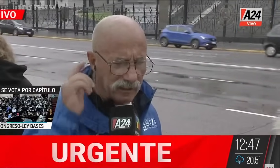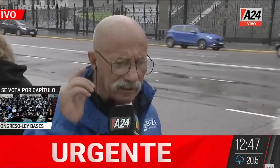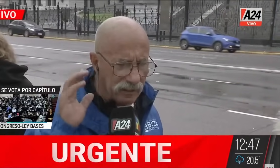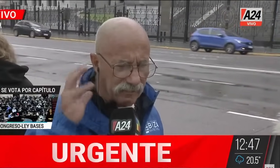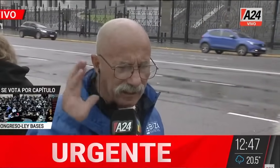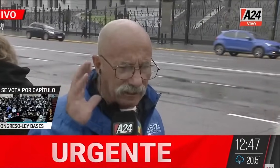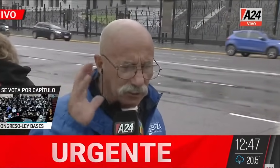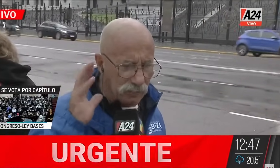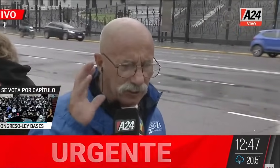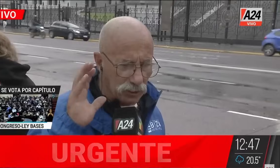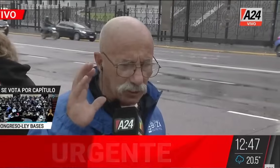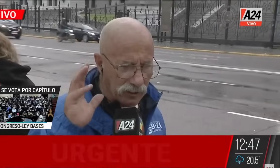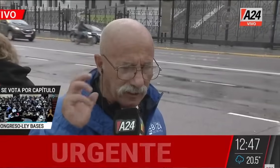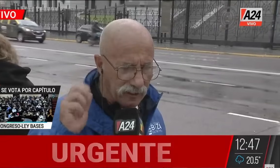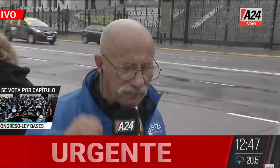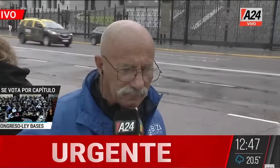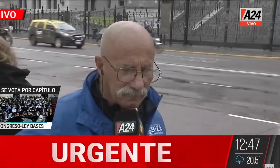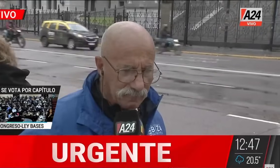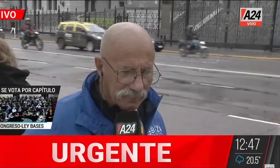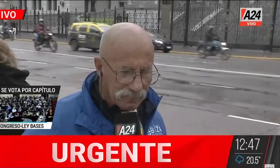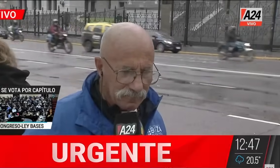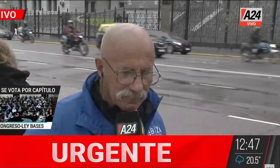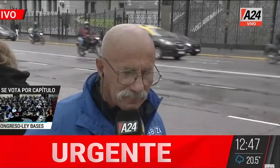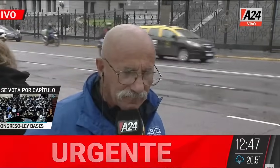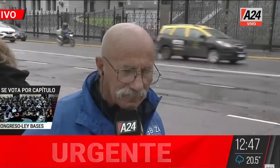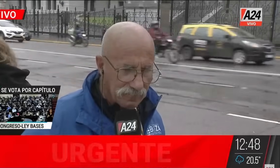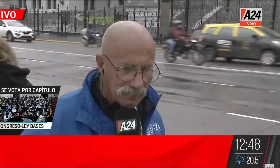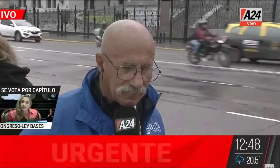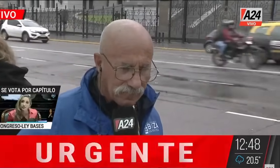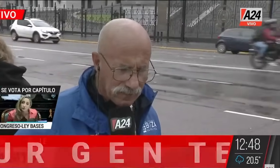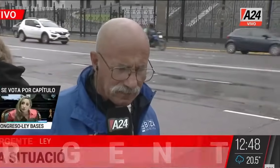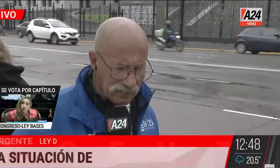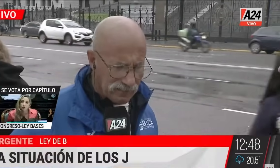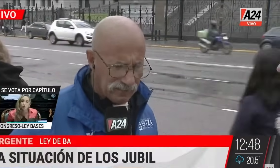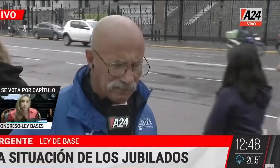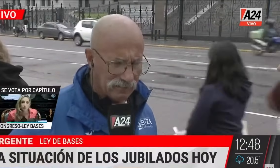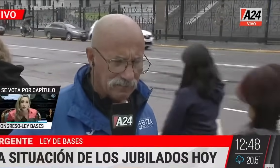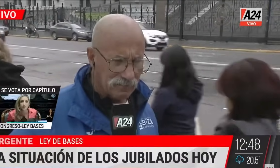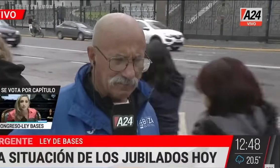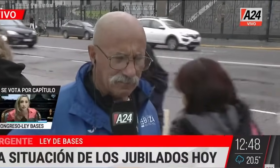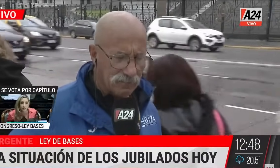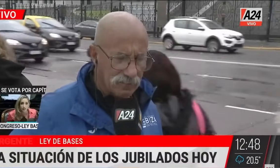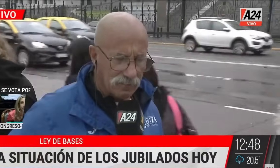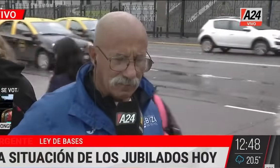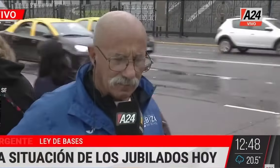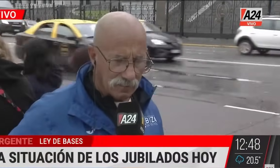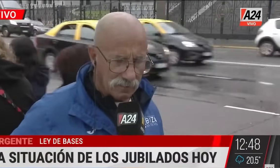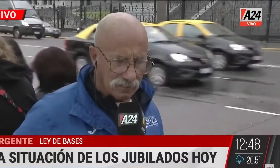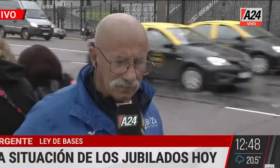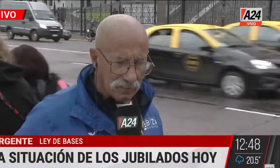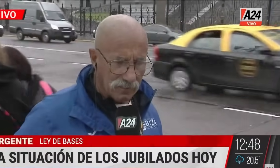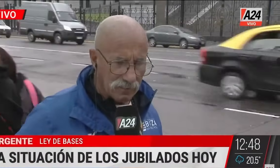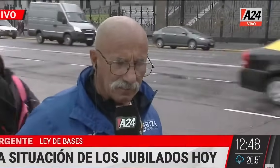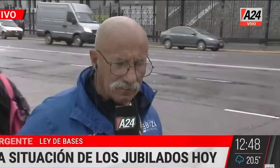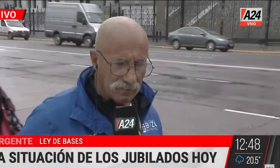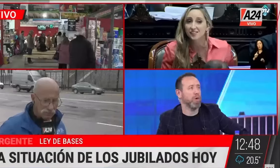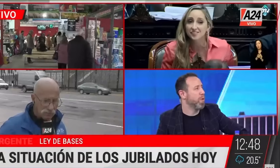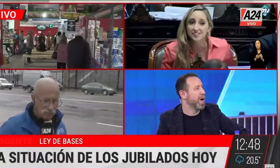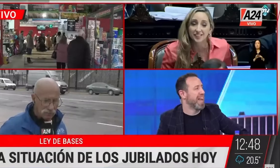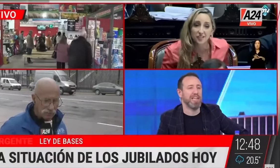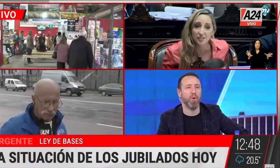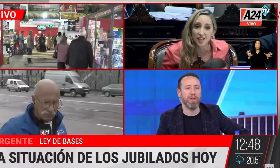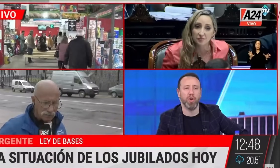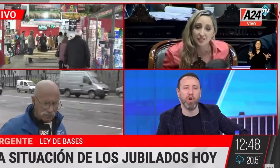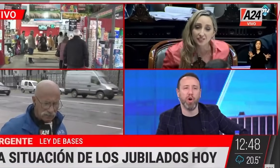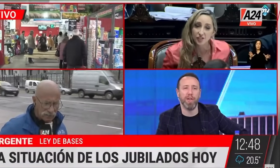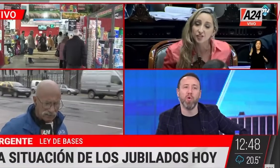Sí, mirá que soy medio sordeli. Bueno, ahí te mejoramos obviamente el retorno. ¿Cómo